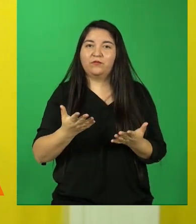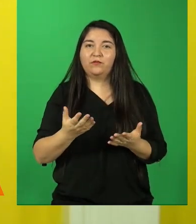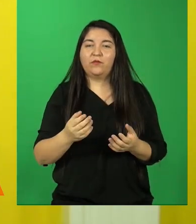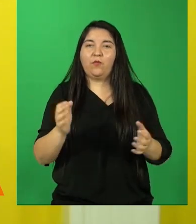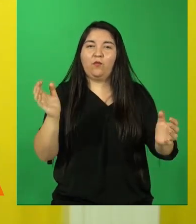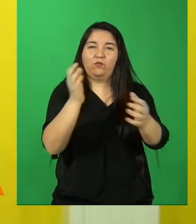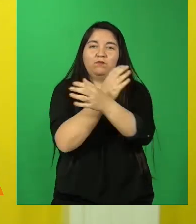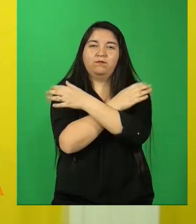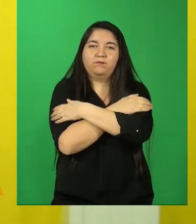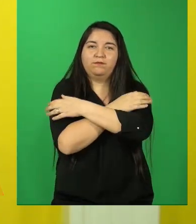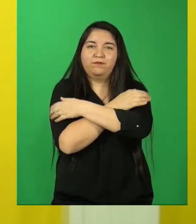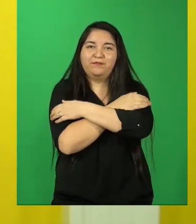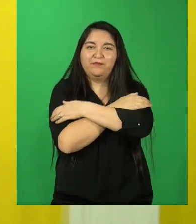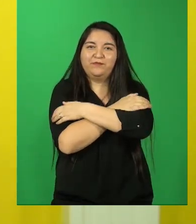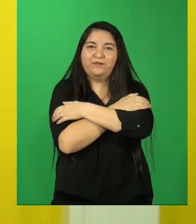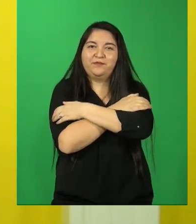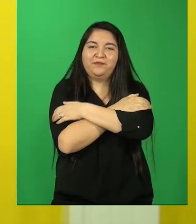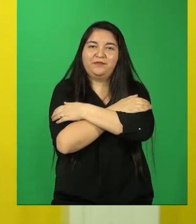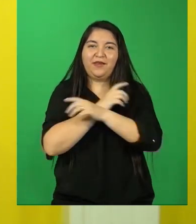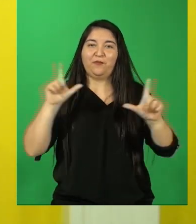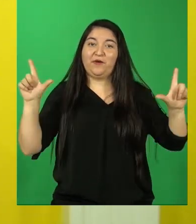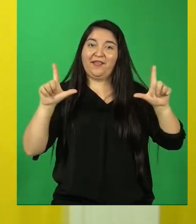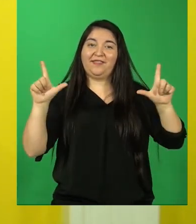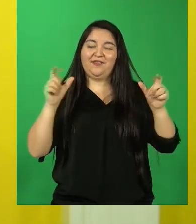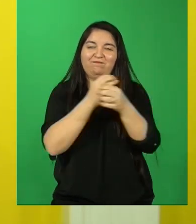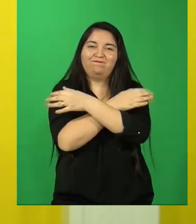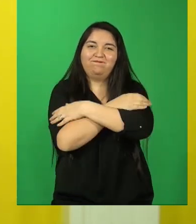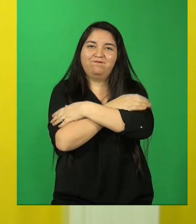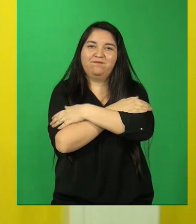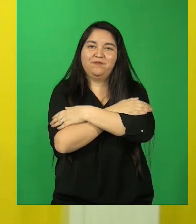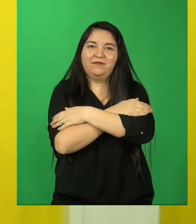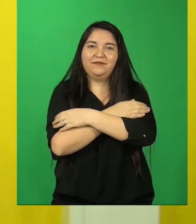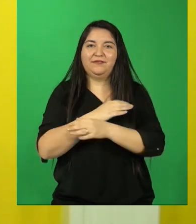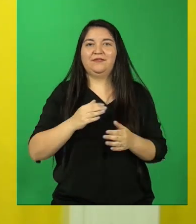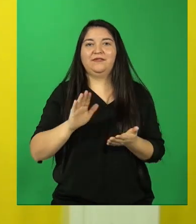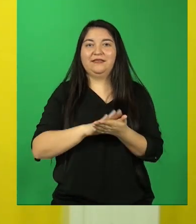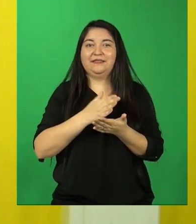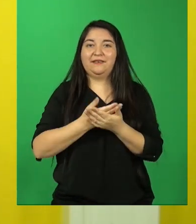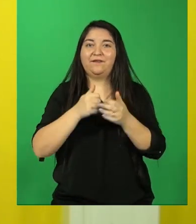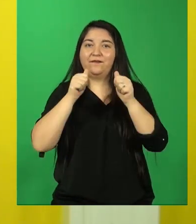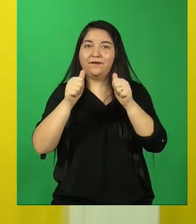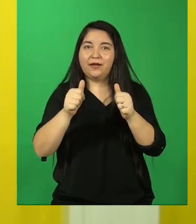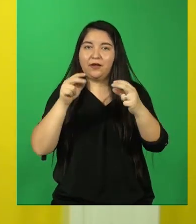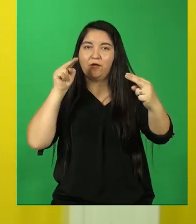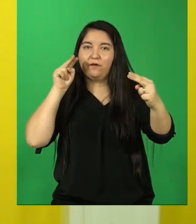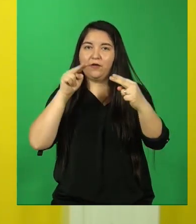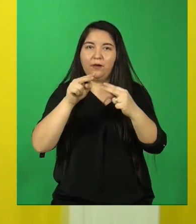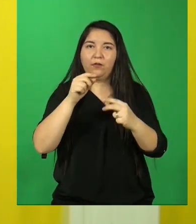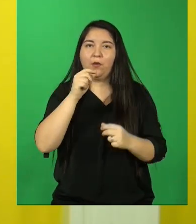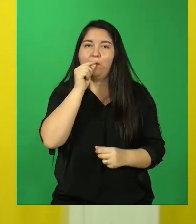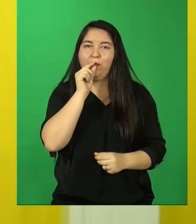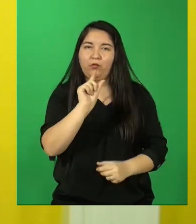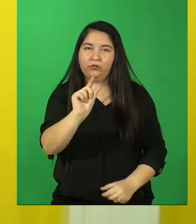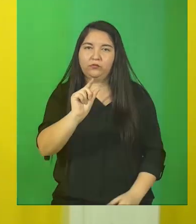un abrazo virtual. Que estén muy bien. Nos vemos pronto.